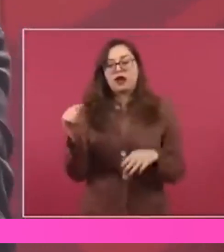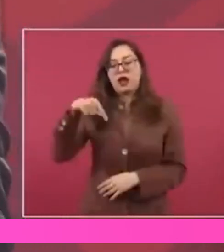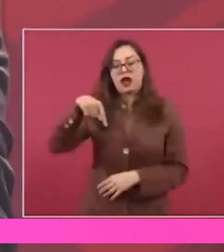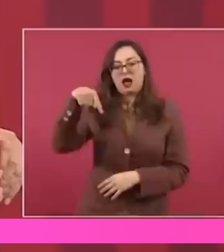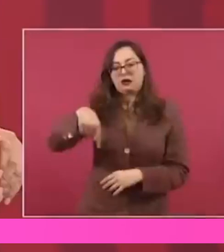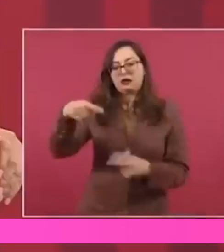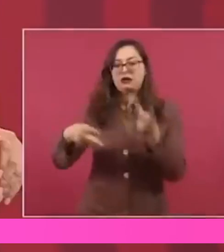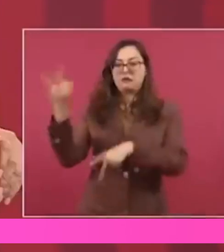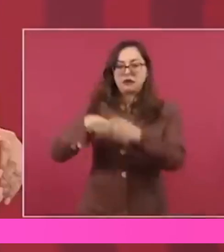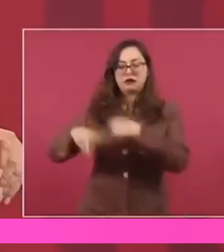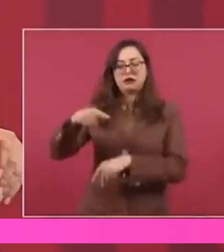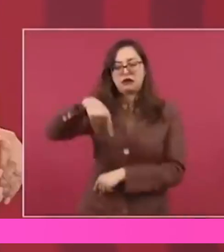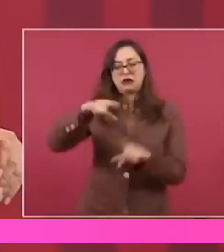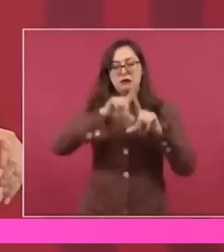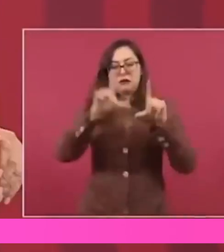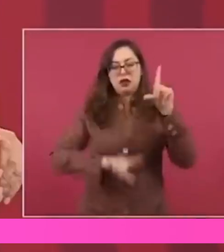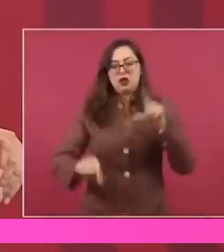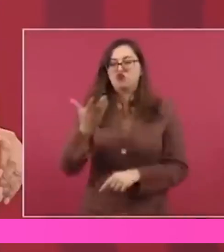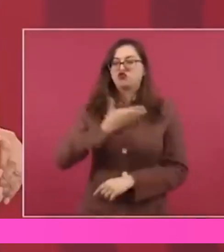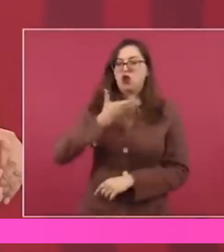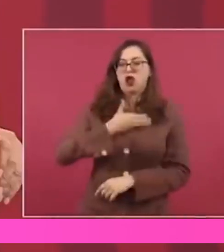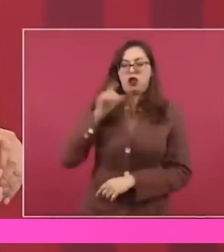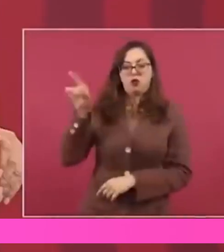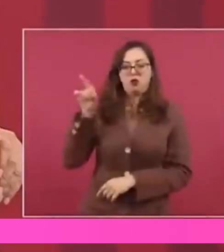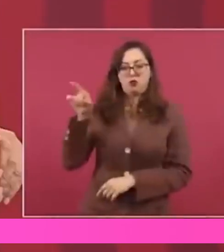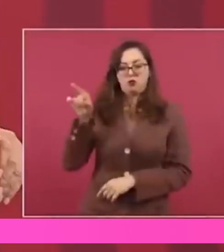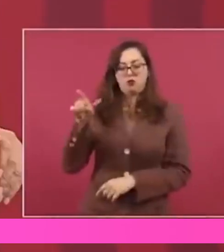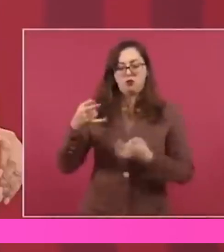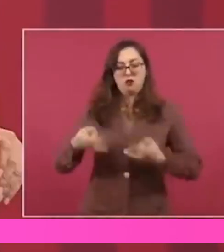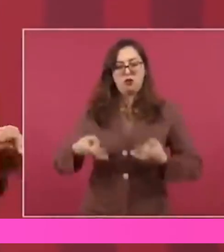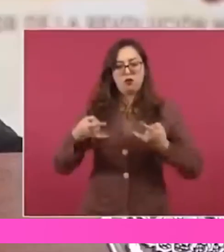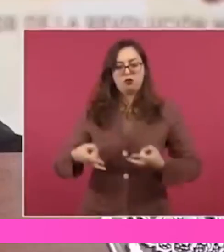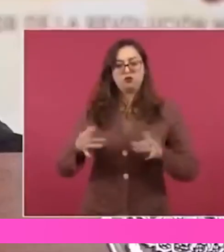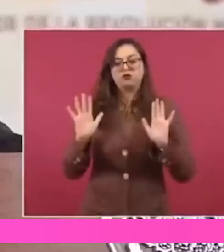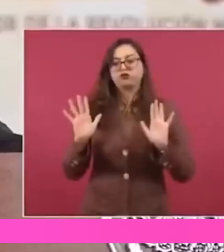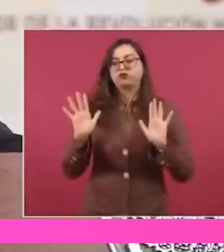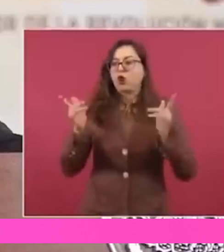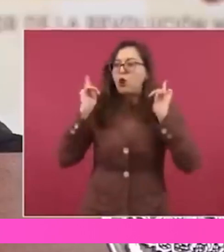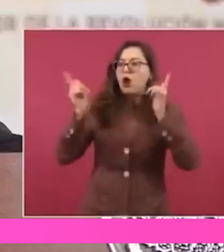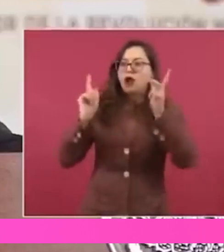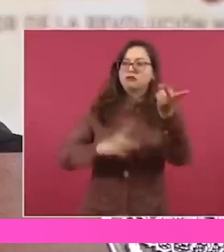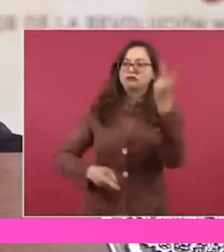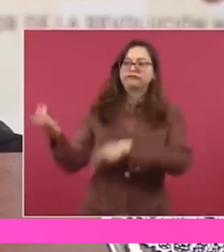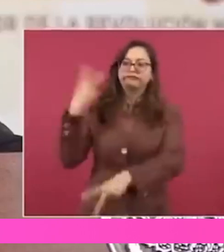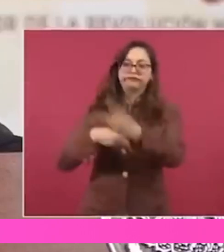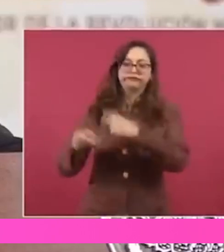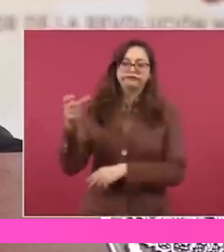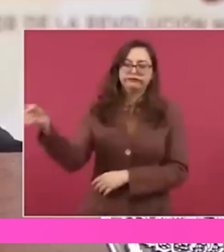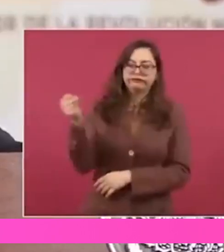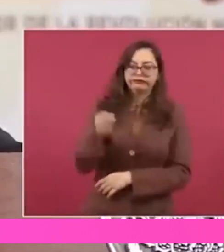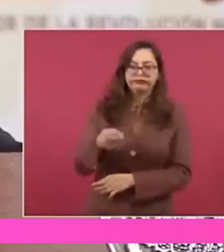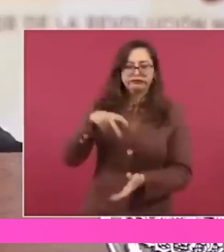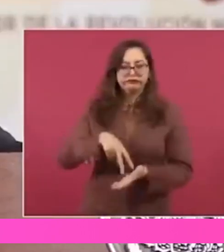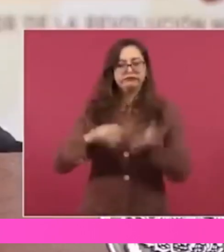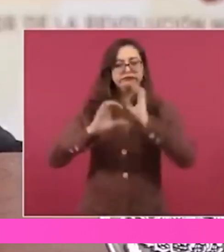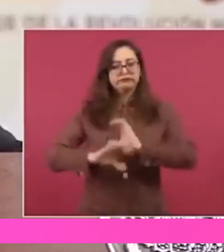pero tiene también una dimensión social. Ha estado ahí haciendo labor junto a Ricky Martin, a René de Calle 13, entonces ojalá.